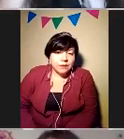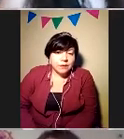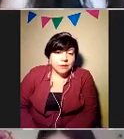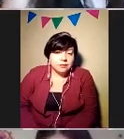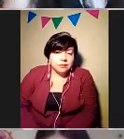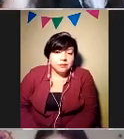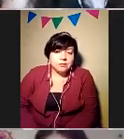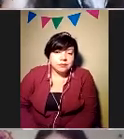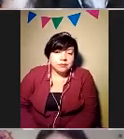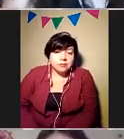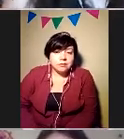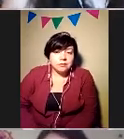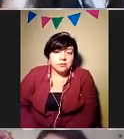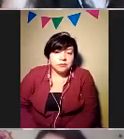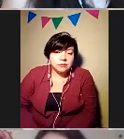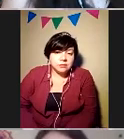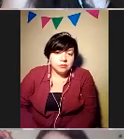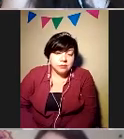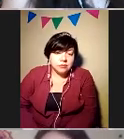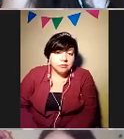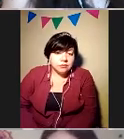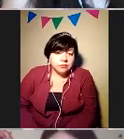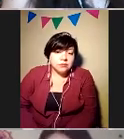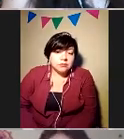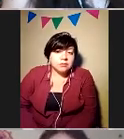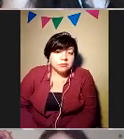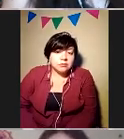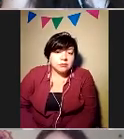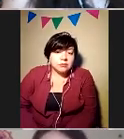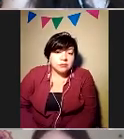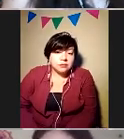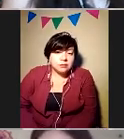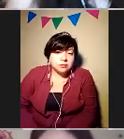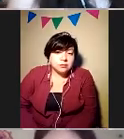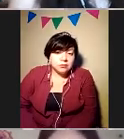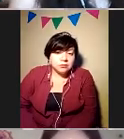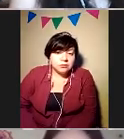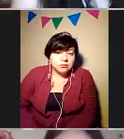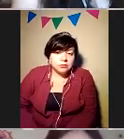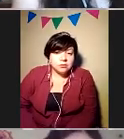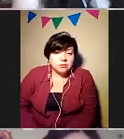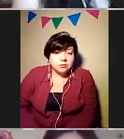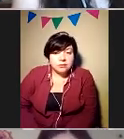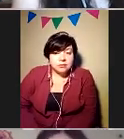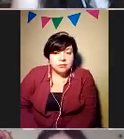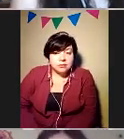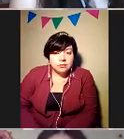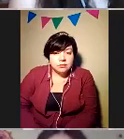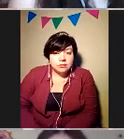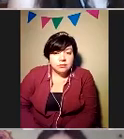es la manera, no comprar, porque igual es un sistema muy grande y que uno vaya solo a dar cara, al final no va a ser ningún cambio.